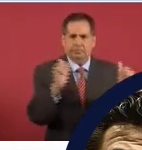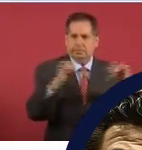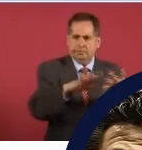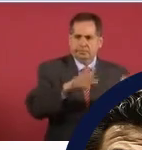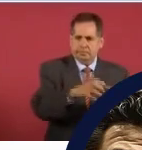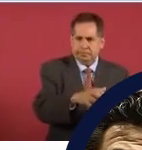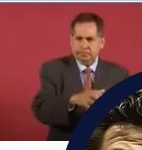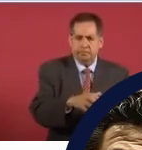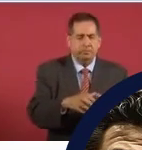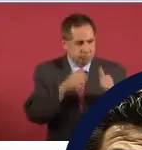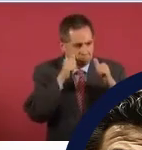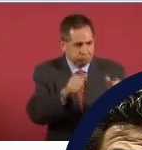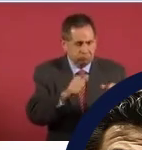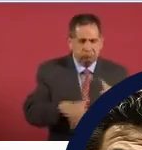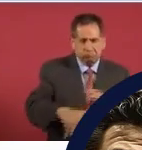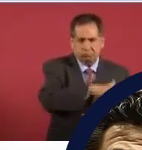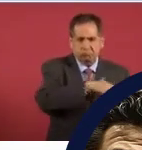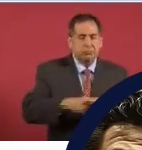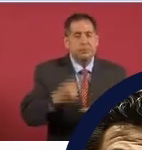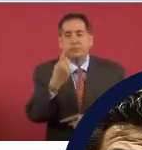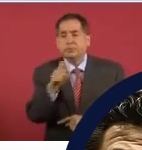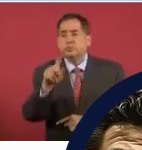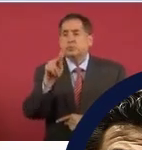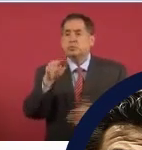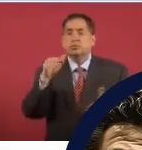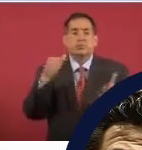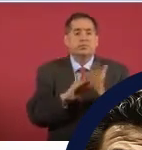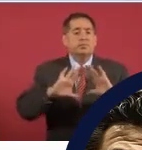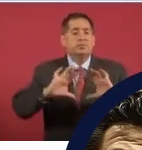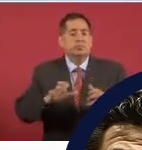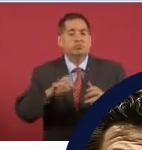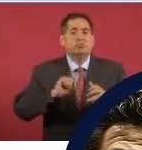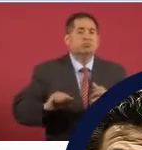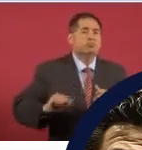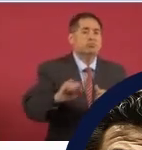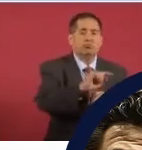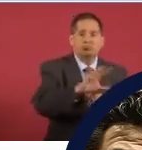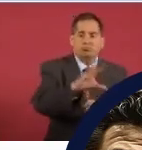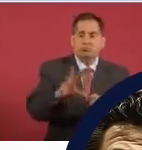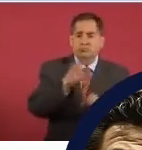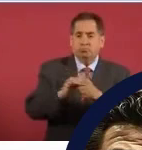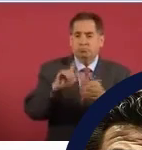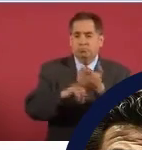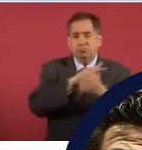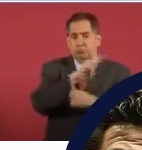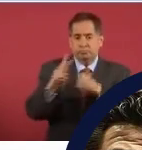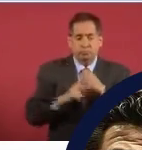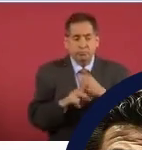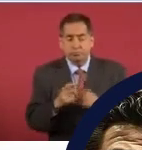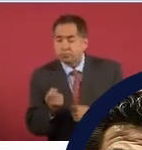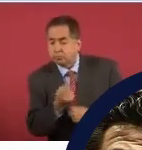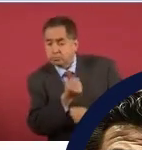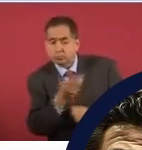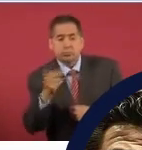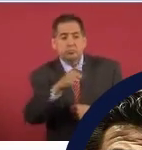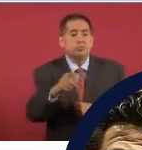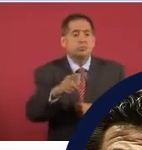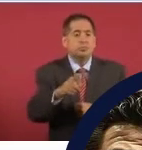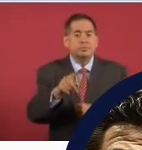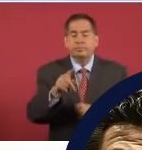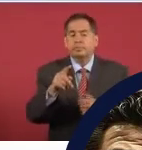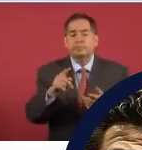policial el resultado fue catastrófico felipe calderón para tratar de legitimarse luego del fraude electoral